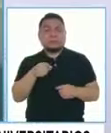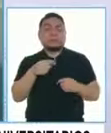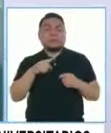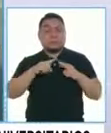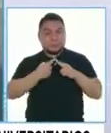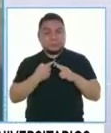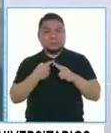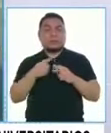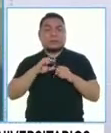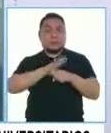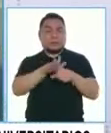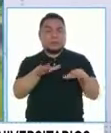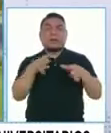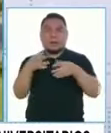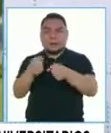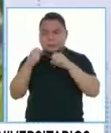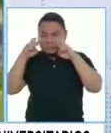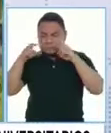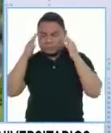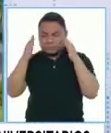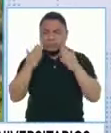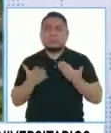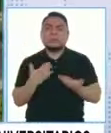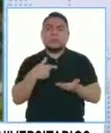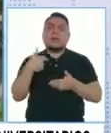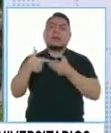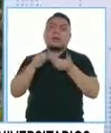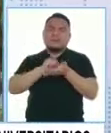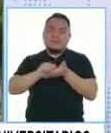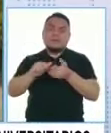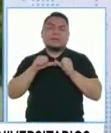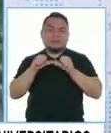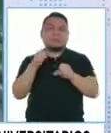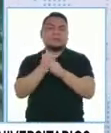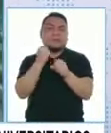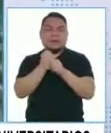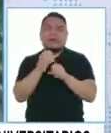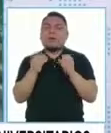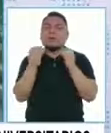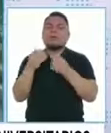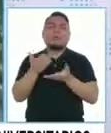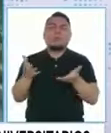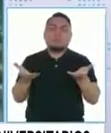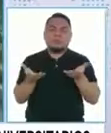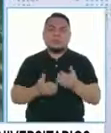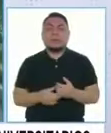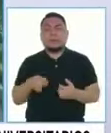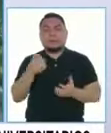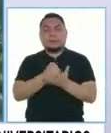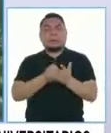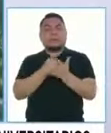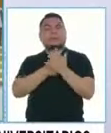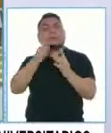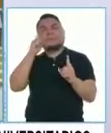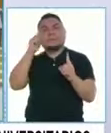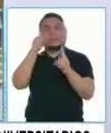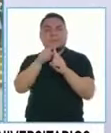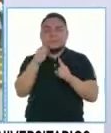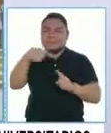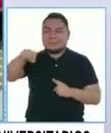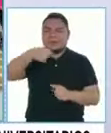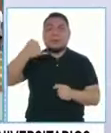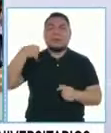abordado y que va a continuar en los próximos meses, ¿no? La importante aquí es la meta, es que estos jóvenes